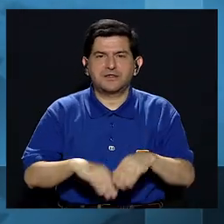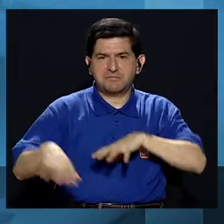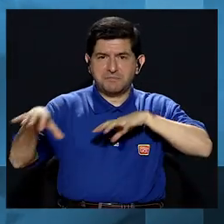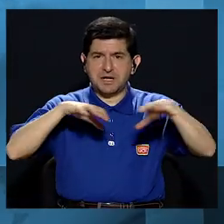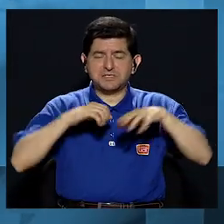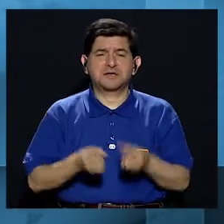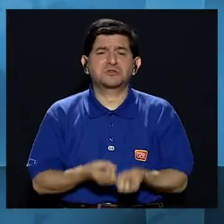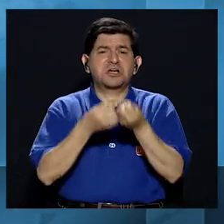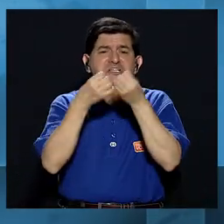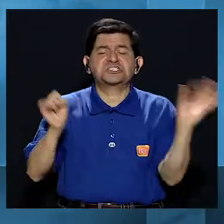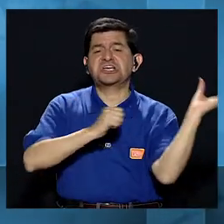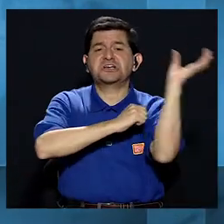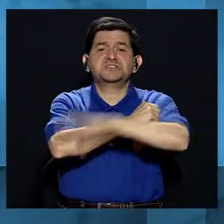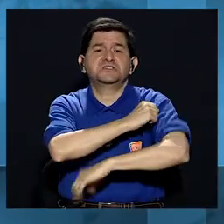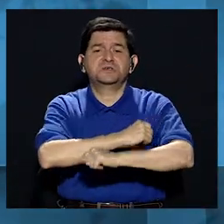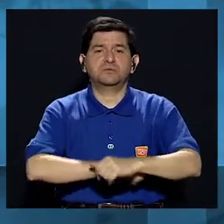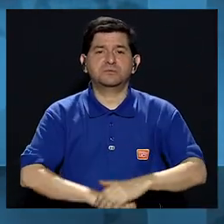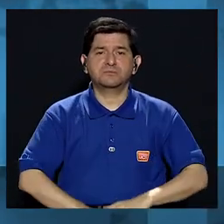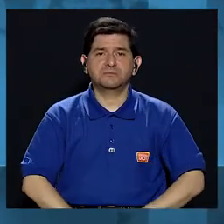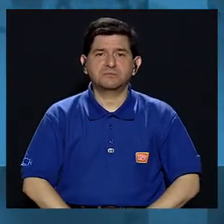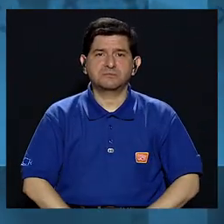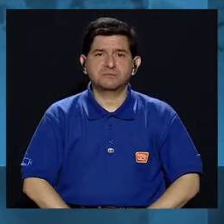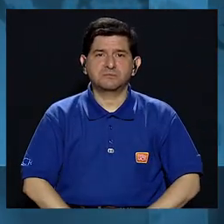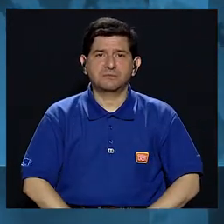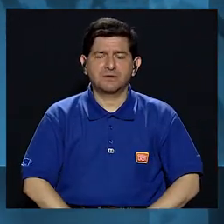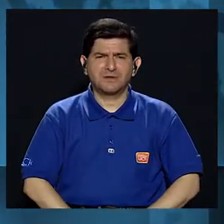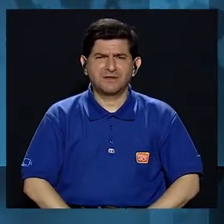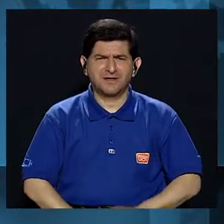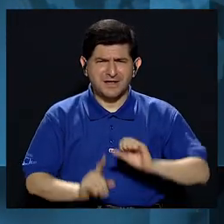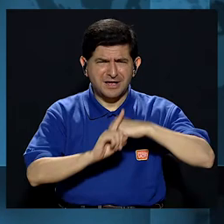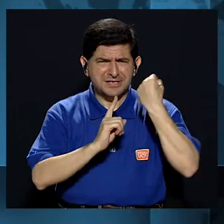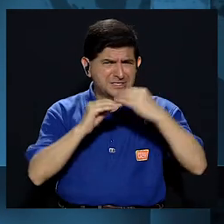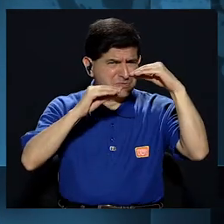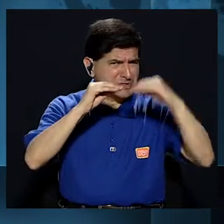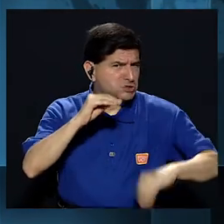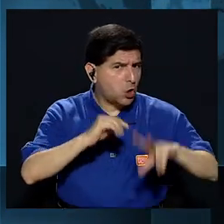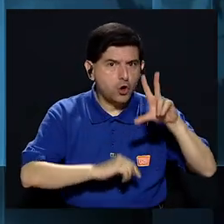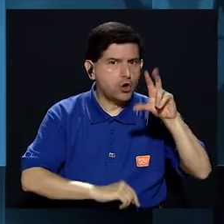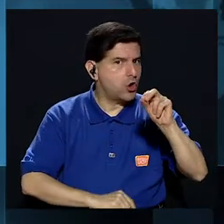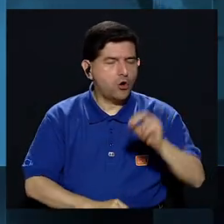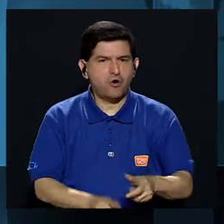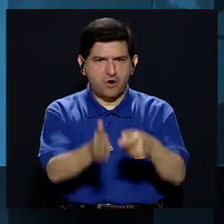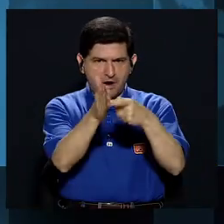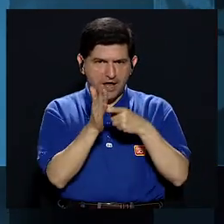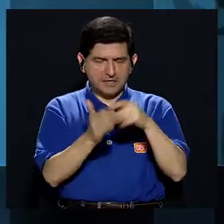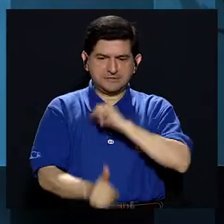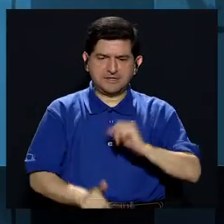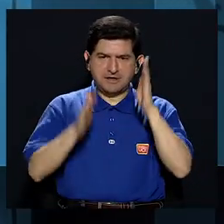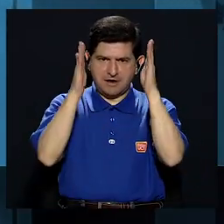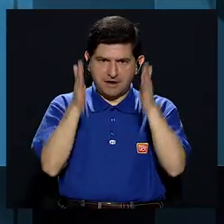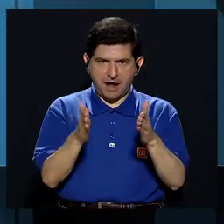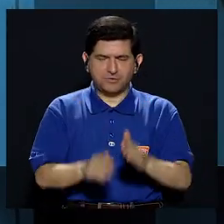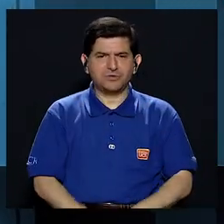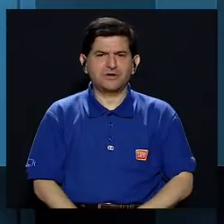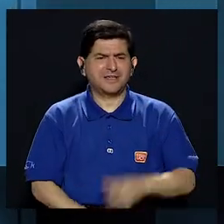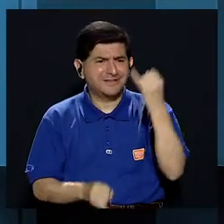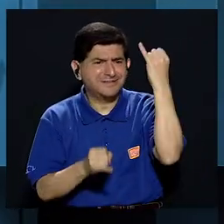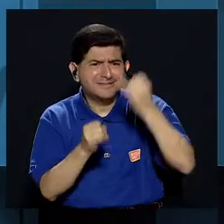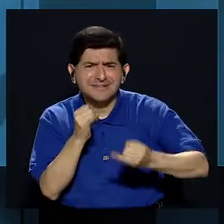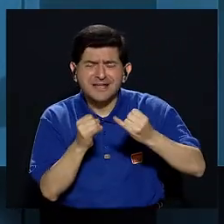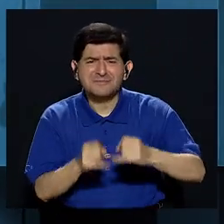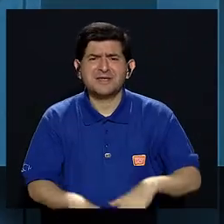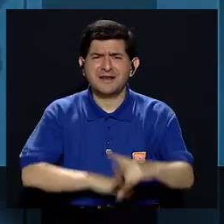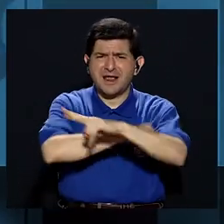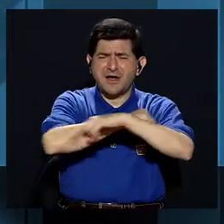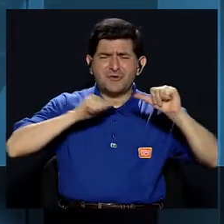actúan con absoluta impunidad. Este no es un asunto menor. Demandamos que las autoridades pongan fin a